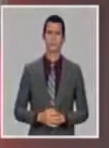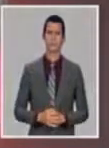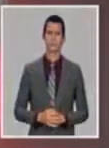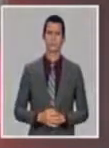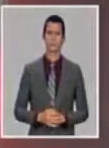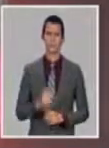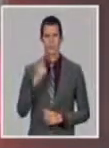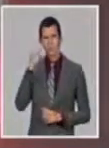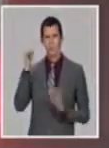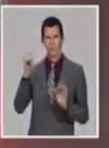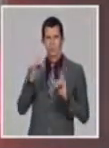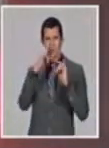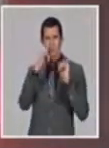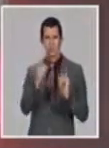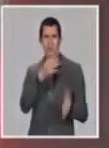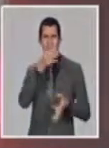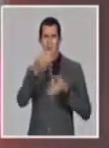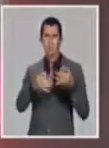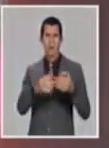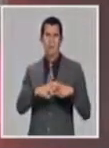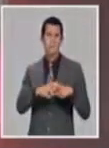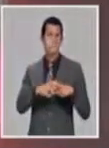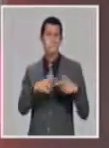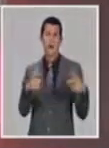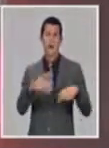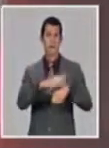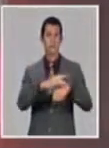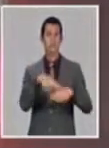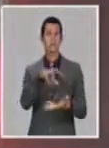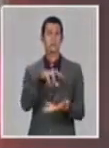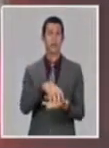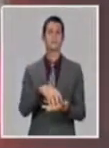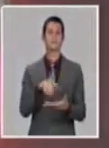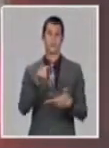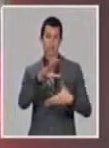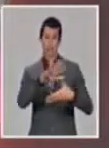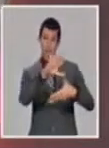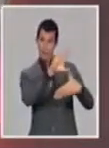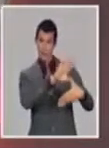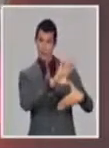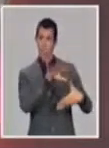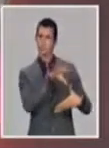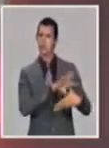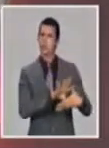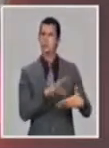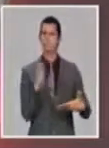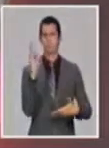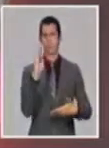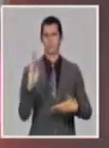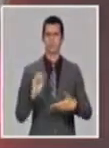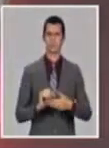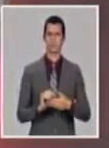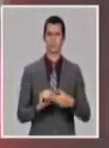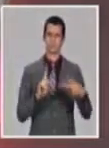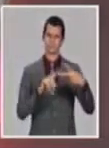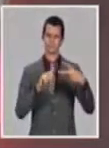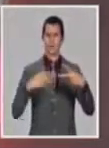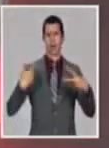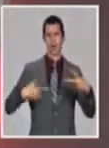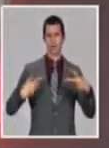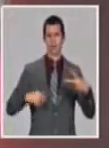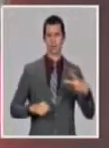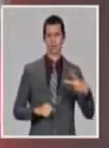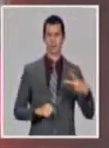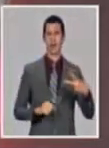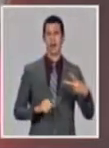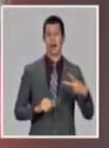lo hemos estado siguiendo en las noticias, también Estados Unidos, Argentina, en una situación bien compleja, y el mayor número de muertes se ha estado concentrando